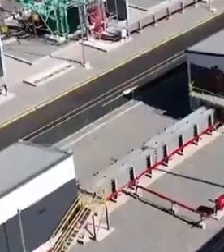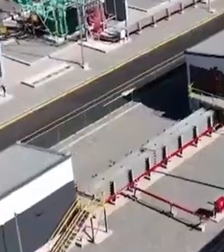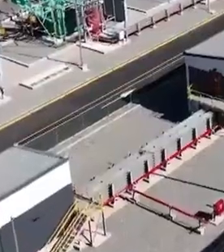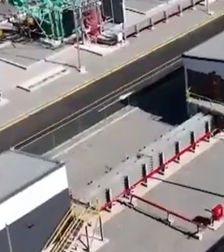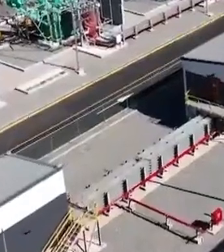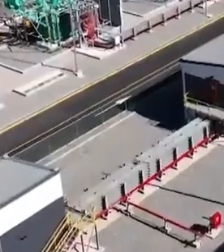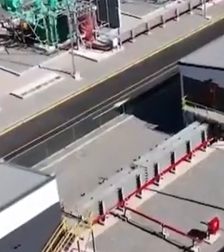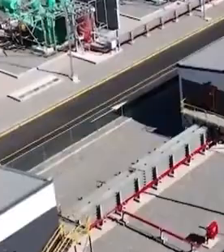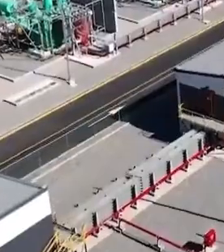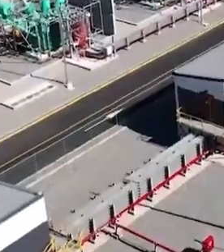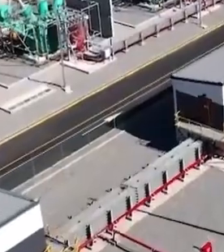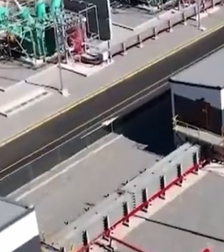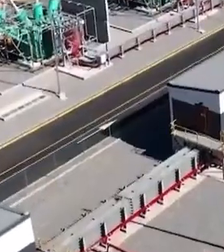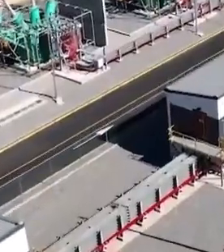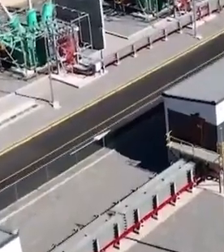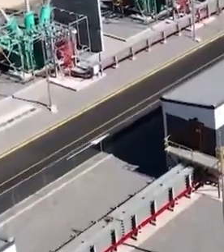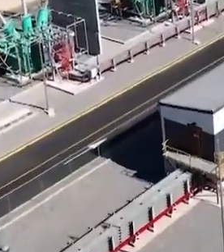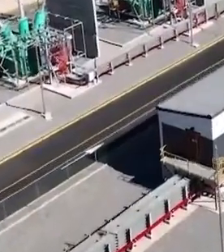González Ortega.